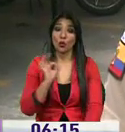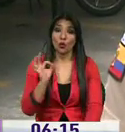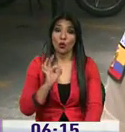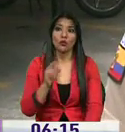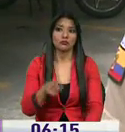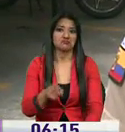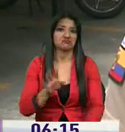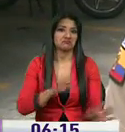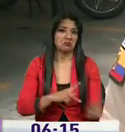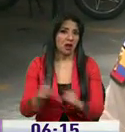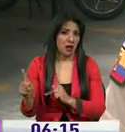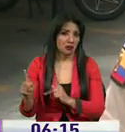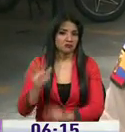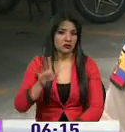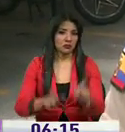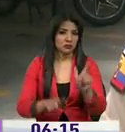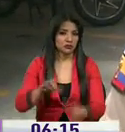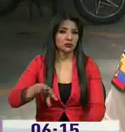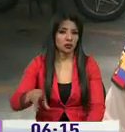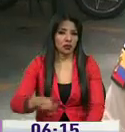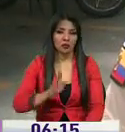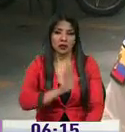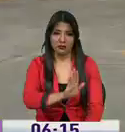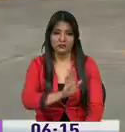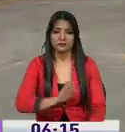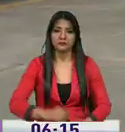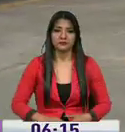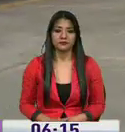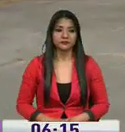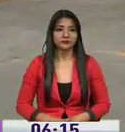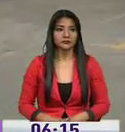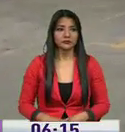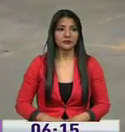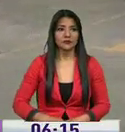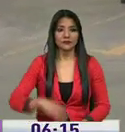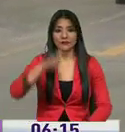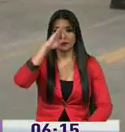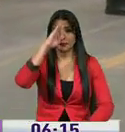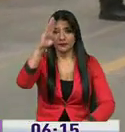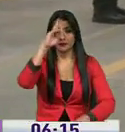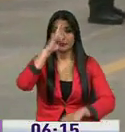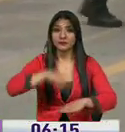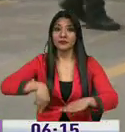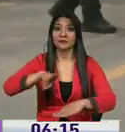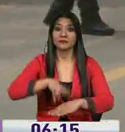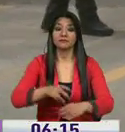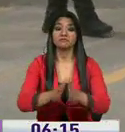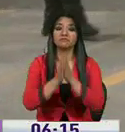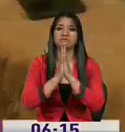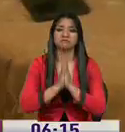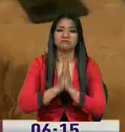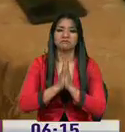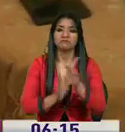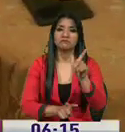parte de estos cinco sujetos. La Policía Nacional hace un llamado a la ciudadanía para que se acerque